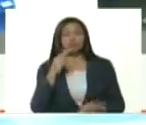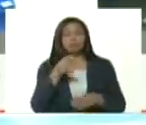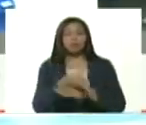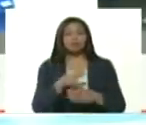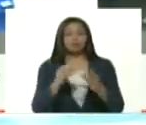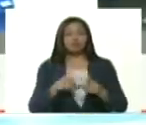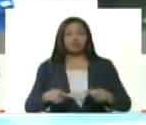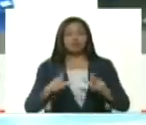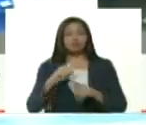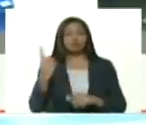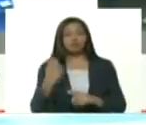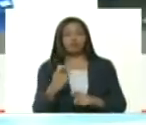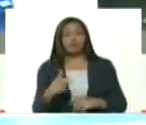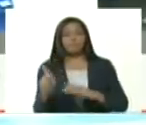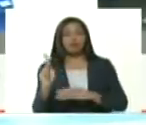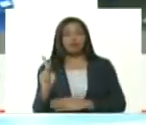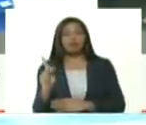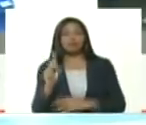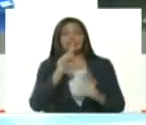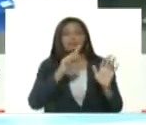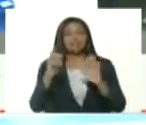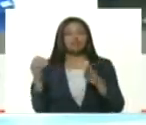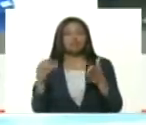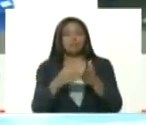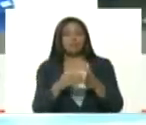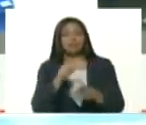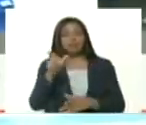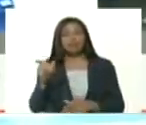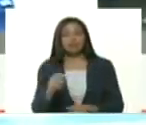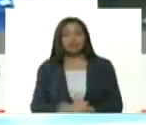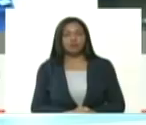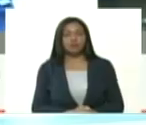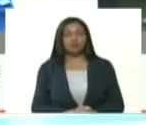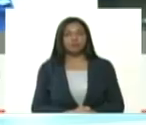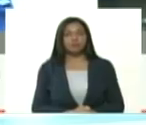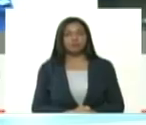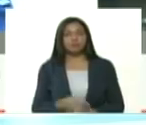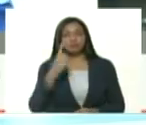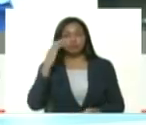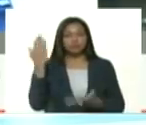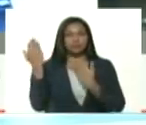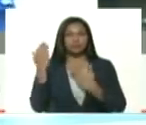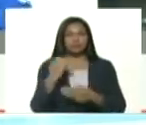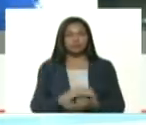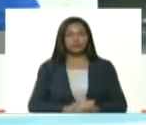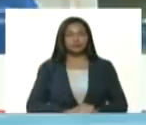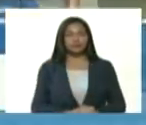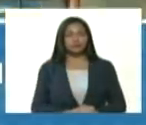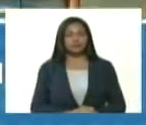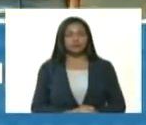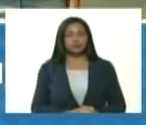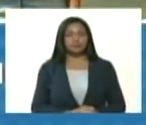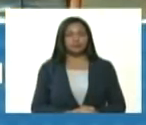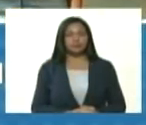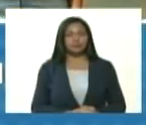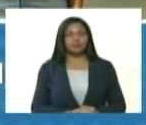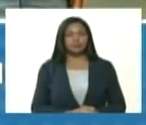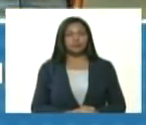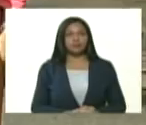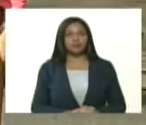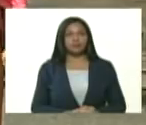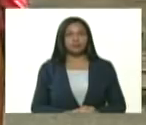una sola parroquia que tiene 600 mil habitantes. Náguara, adelante, alcaldesa. Compañera Erika